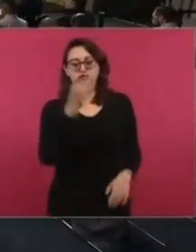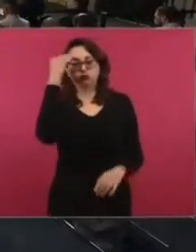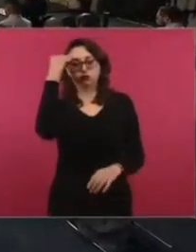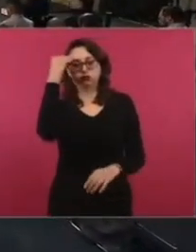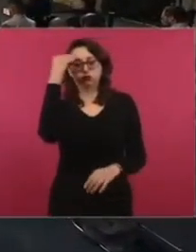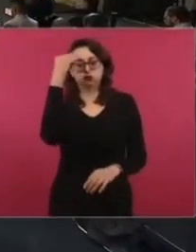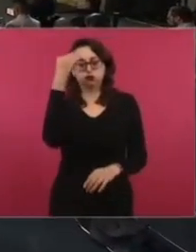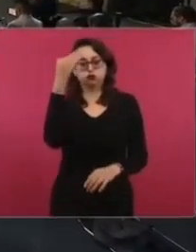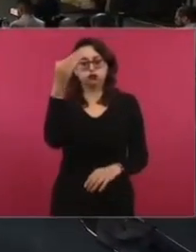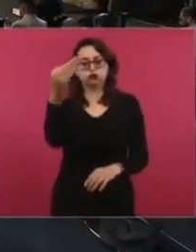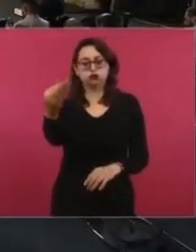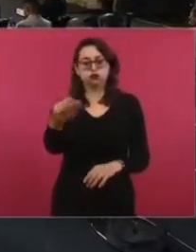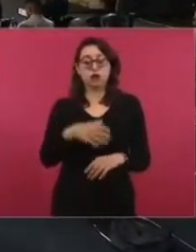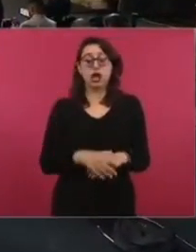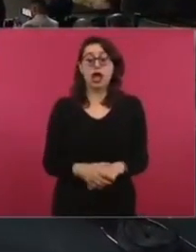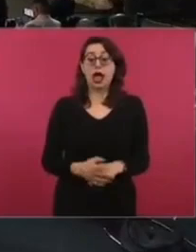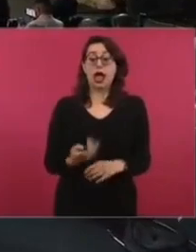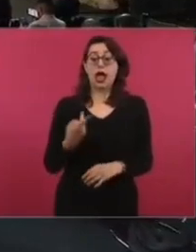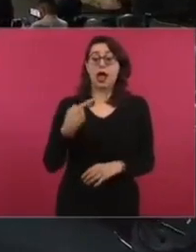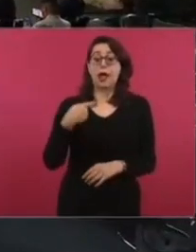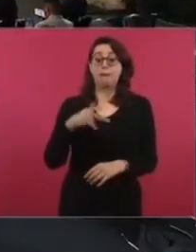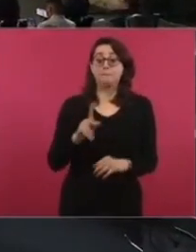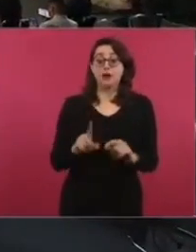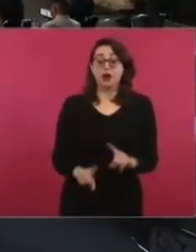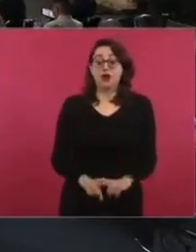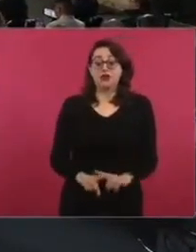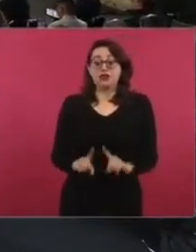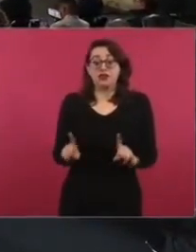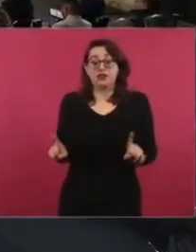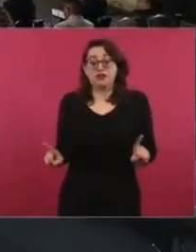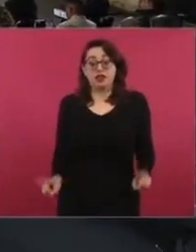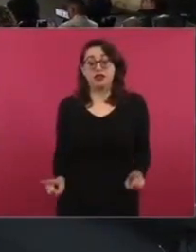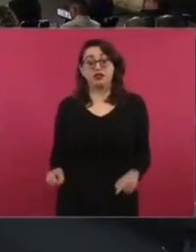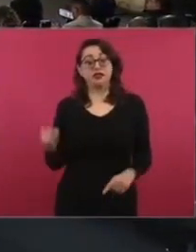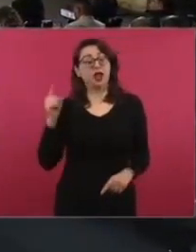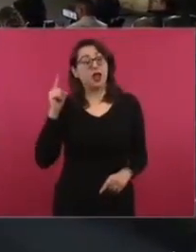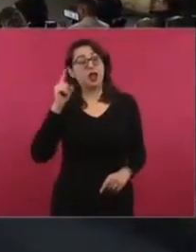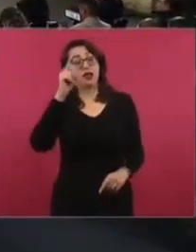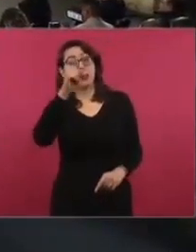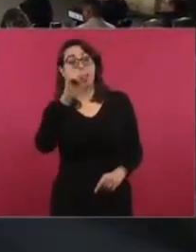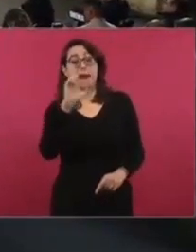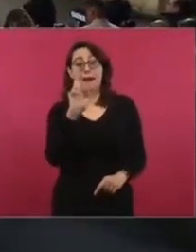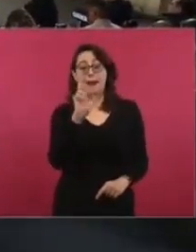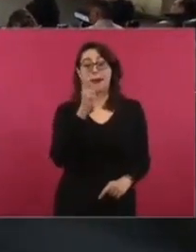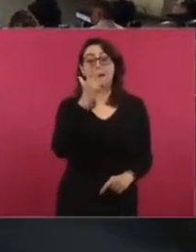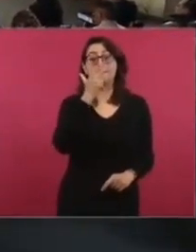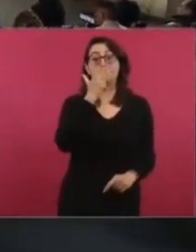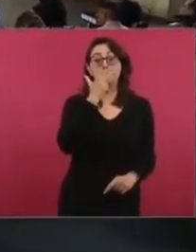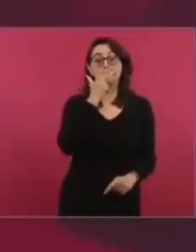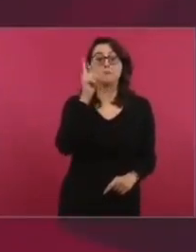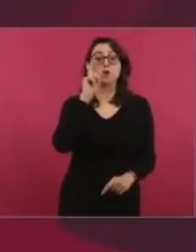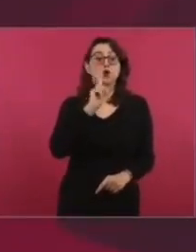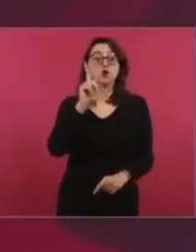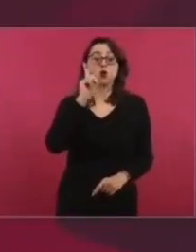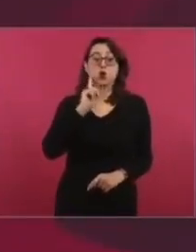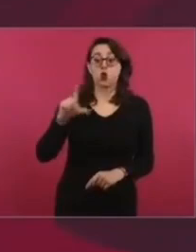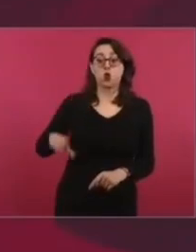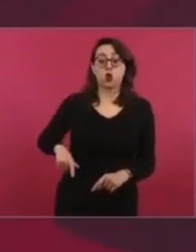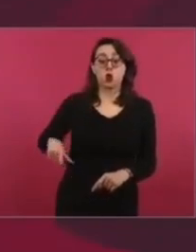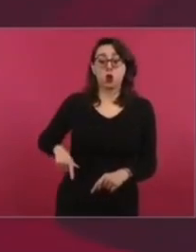Obrador el pueblo está con nosotros es lo que dice por eso el presidente está confiando en nosotros voto masivo